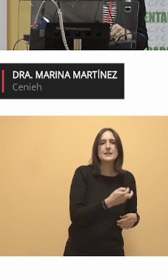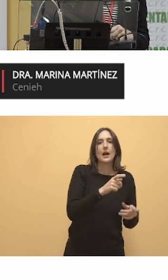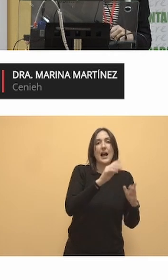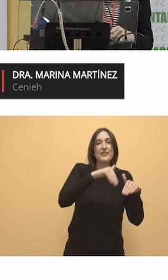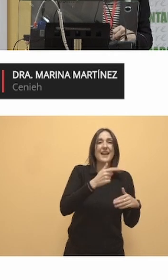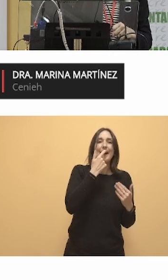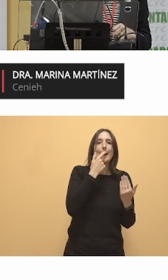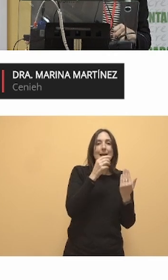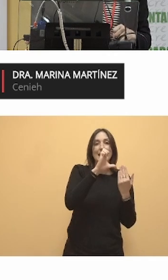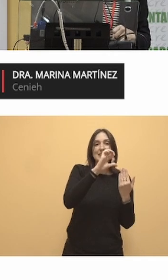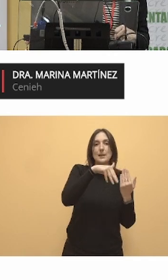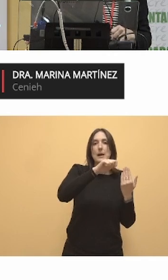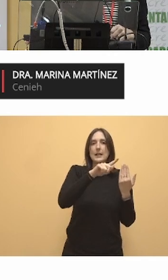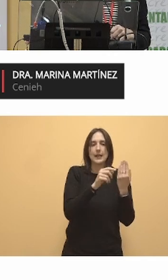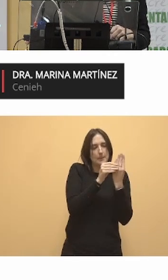demás primates.